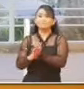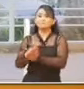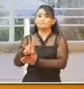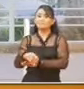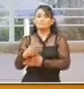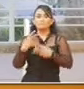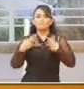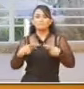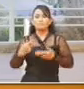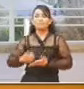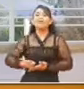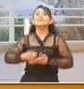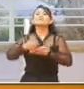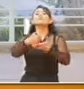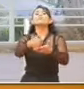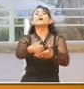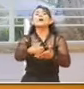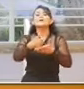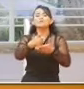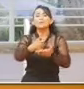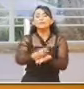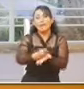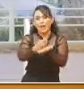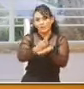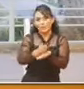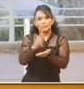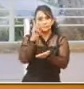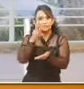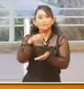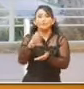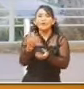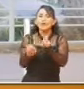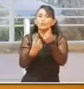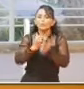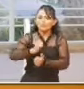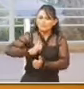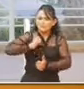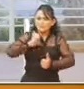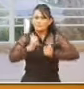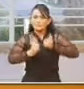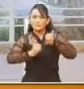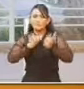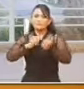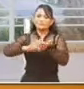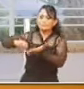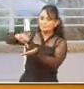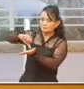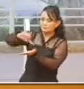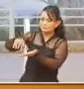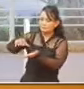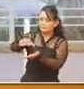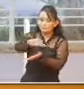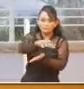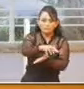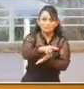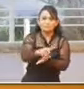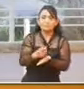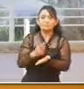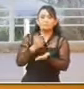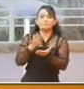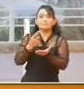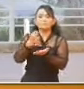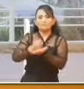pero también existen muchos abusos. Existen muchos abusos de algunos de estos centros porque no se tiene la regulación. Somos el